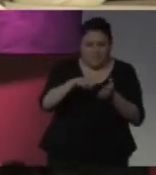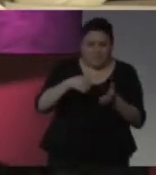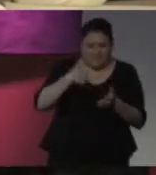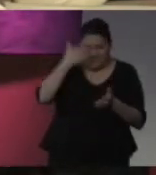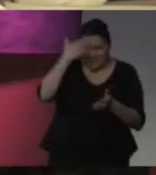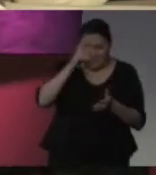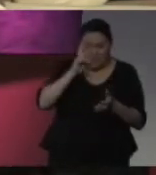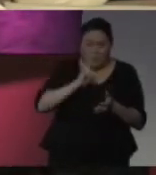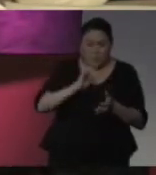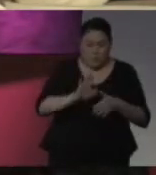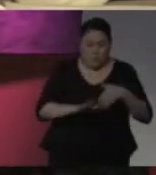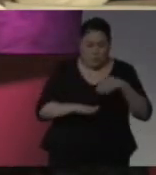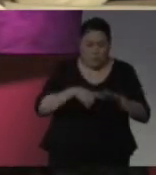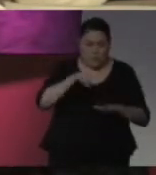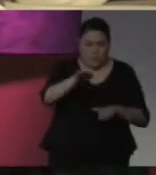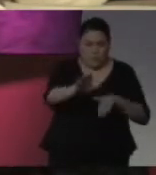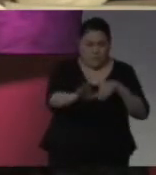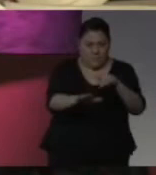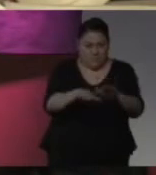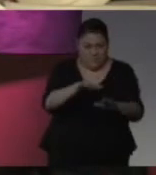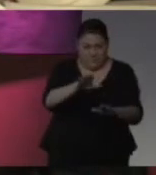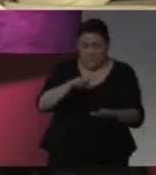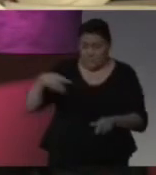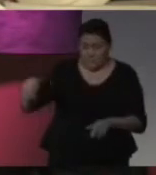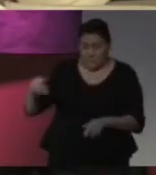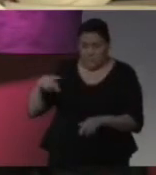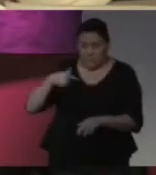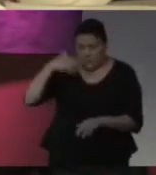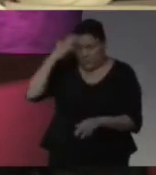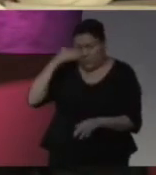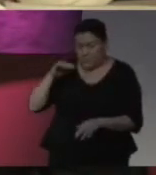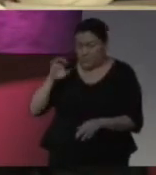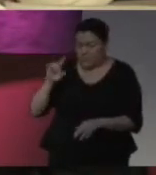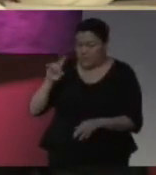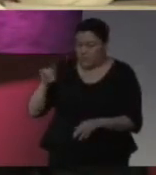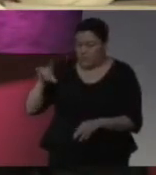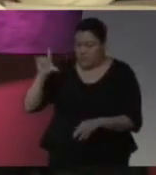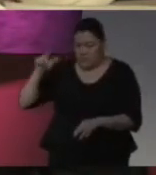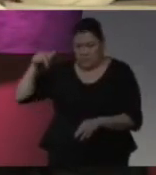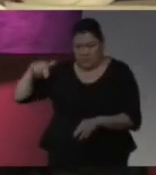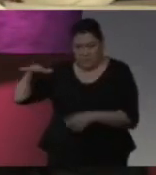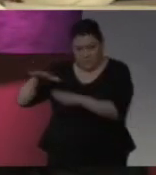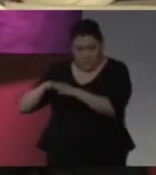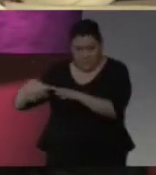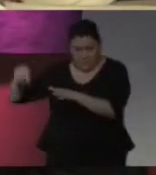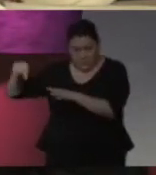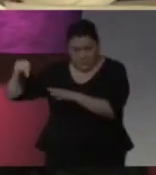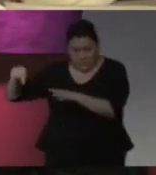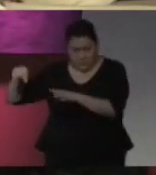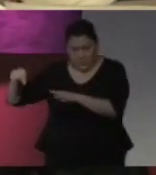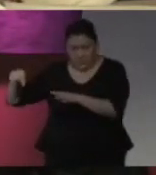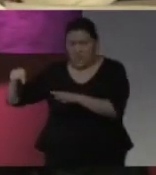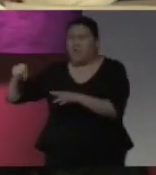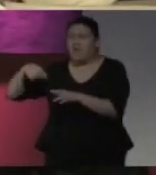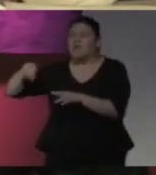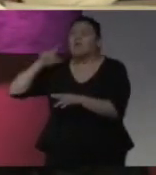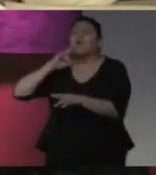mujeres zapatistas y que son propias de los pueblos originarios. ¿Cómo han venido